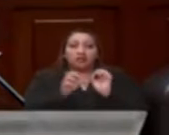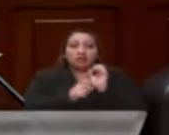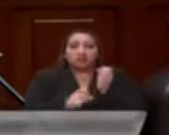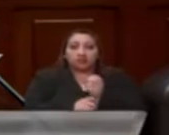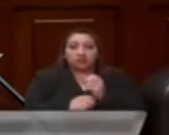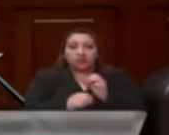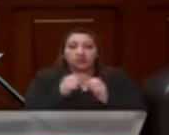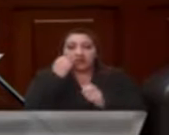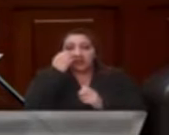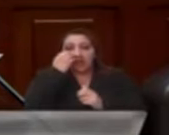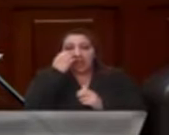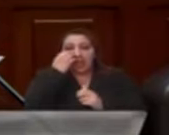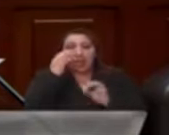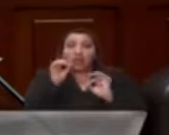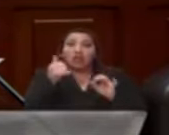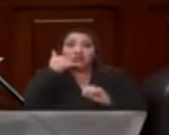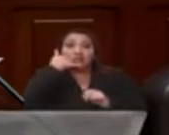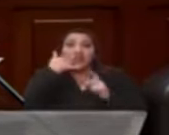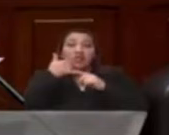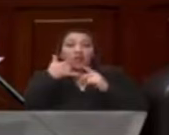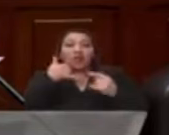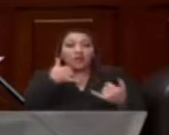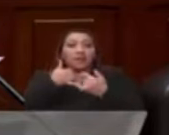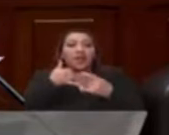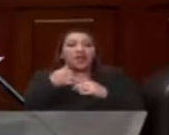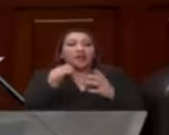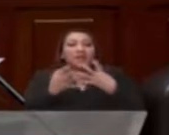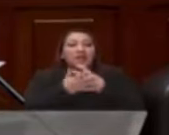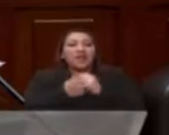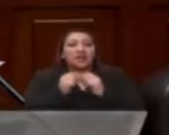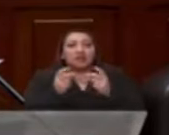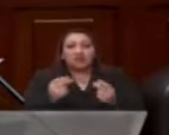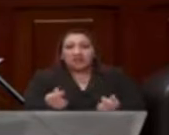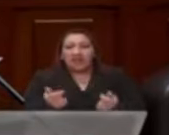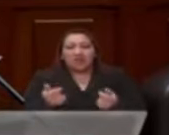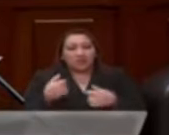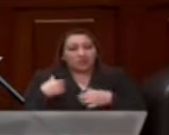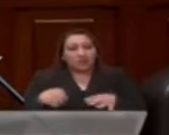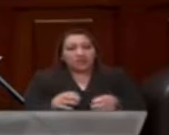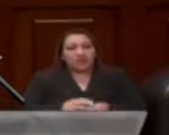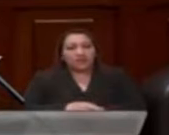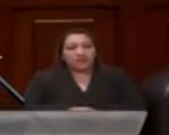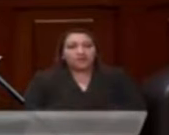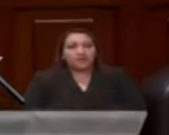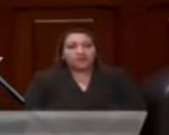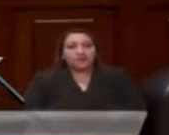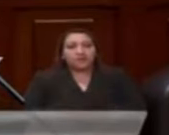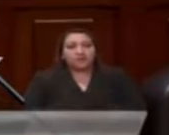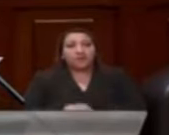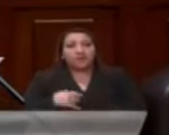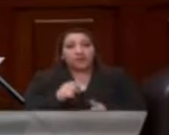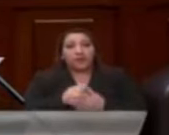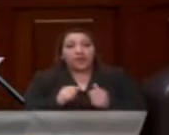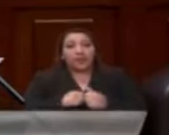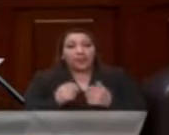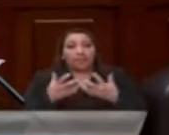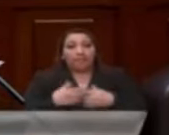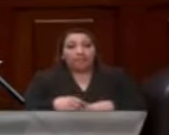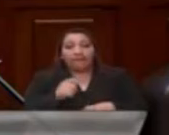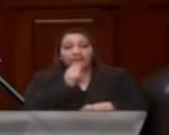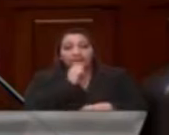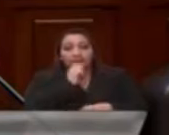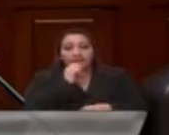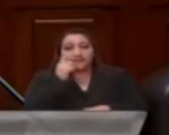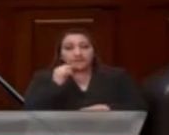consideramos necesaria una actuación urgente, inmediata y decidida. Se tiene un contrato vigente con un proveedor